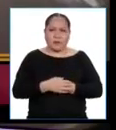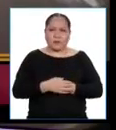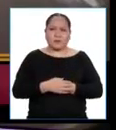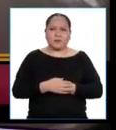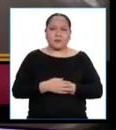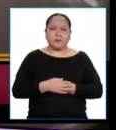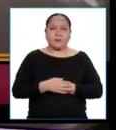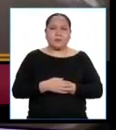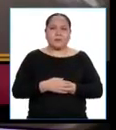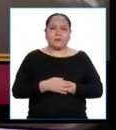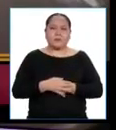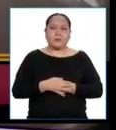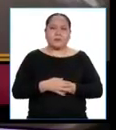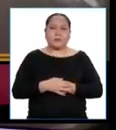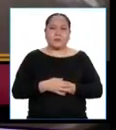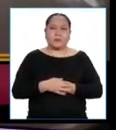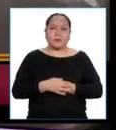hermanos?